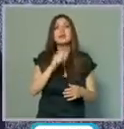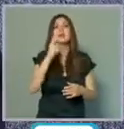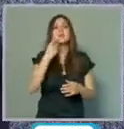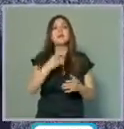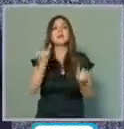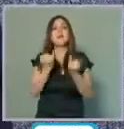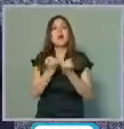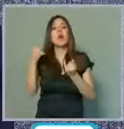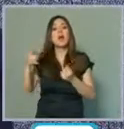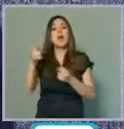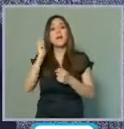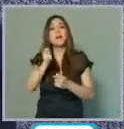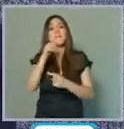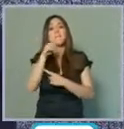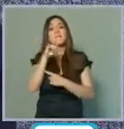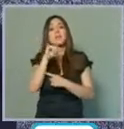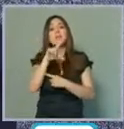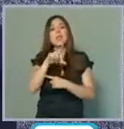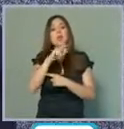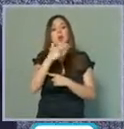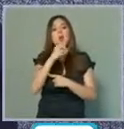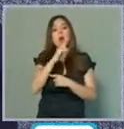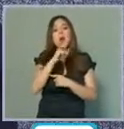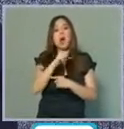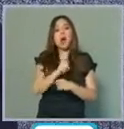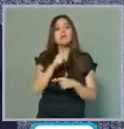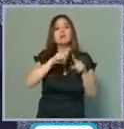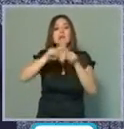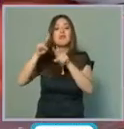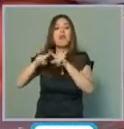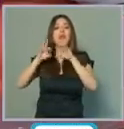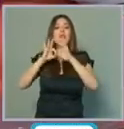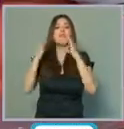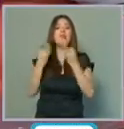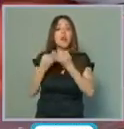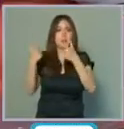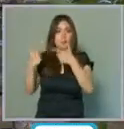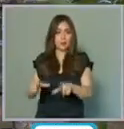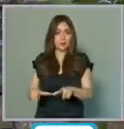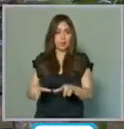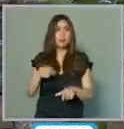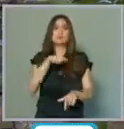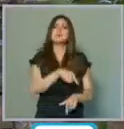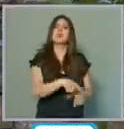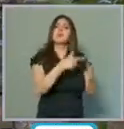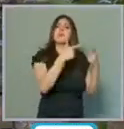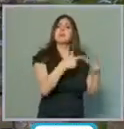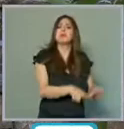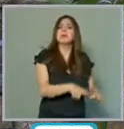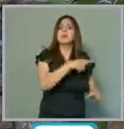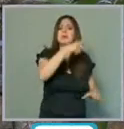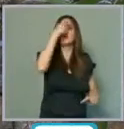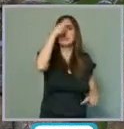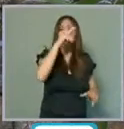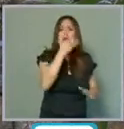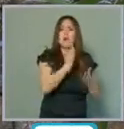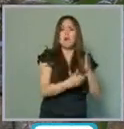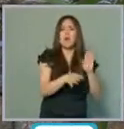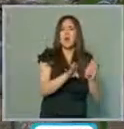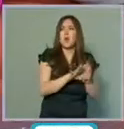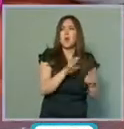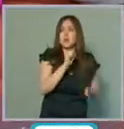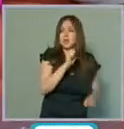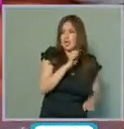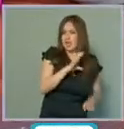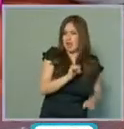el mil hojas, era otro tipo de pastel. Digamos que la pastelería mexicana era mucho más seca, ¿no? No, lo